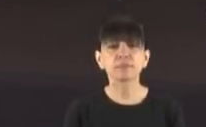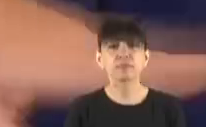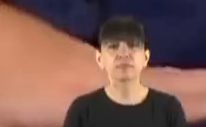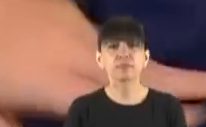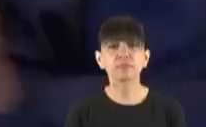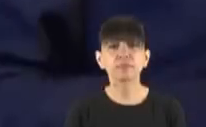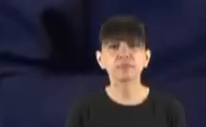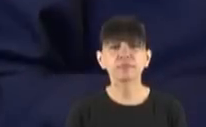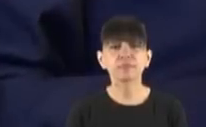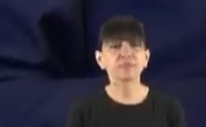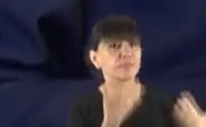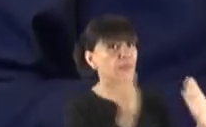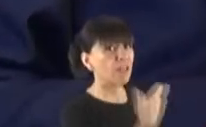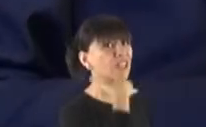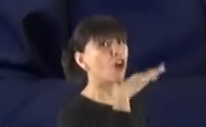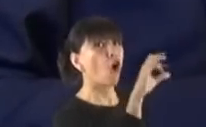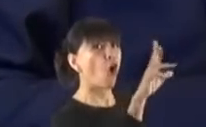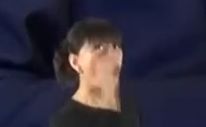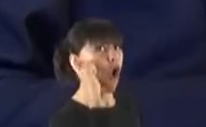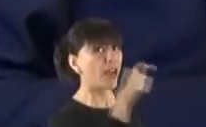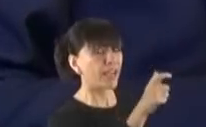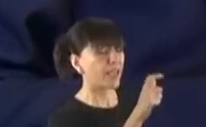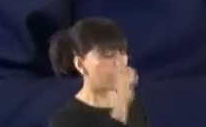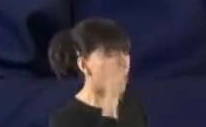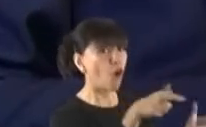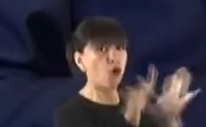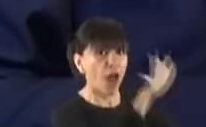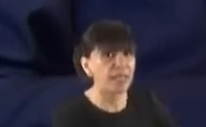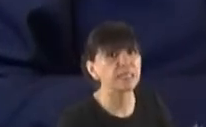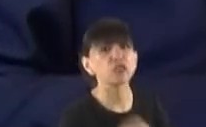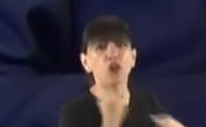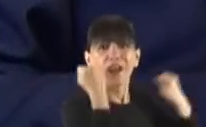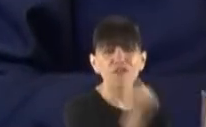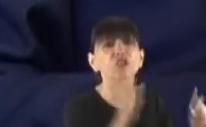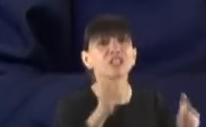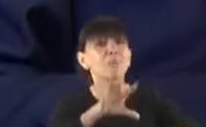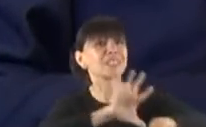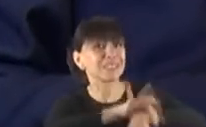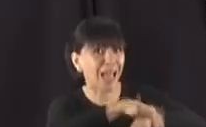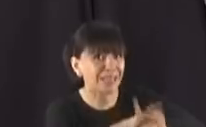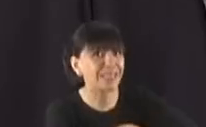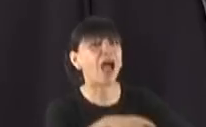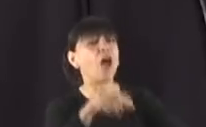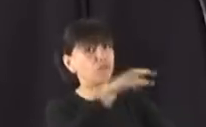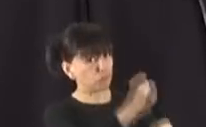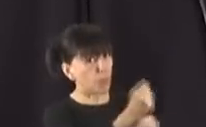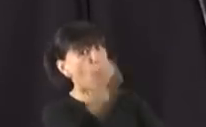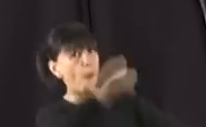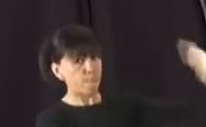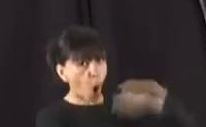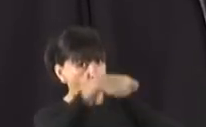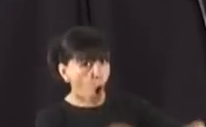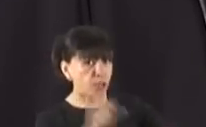Gracias, querido Jorge, por la organización y el esfuerzo. Gracias, querido Santiago, por el aporte de la Cancillería.